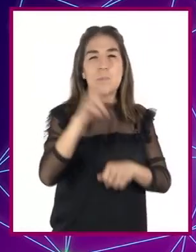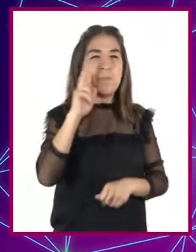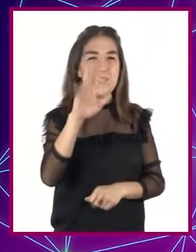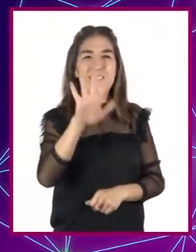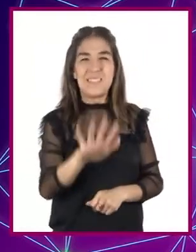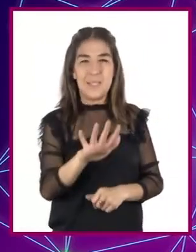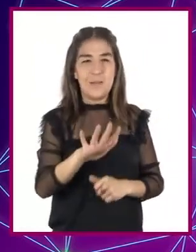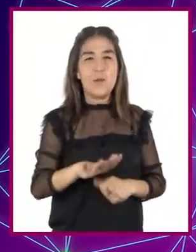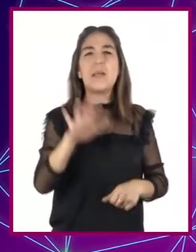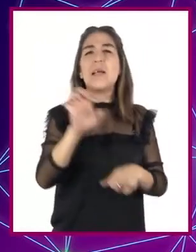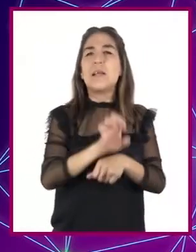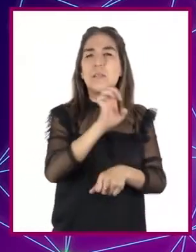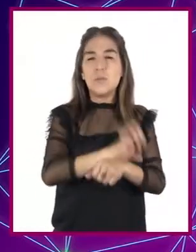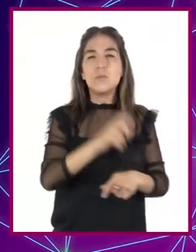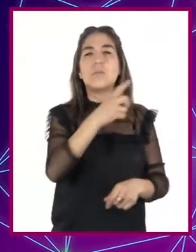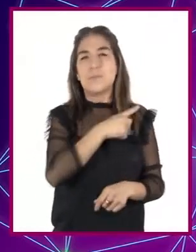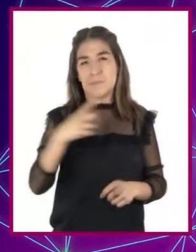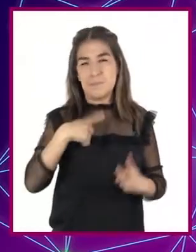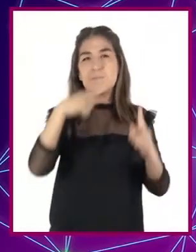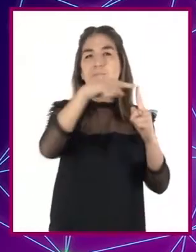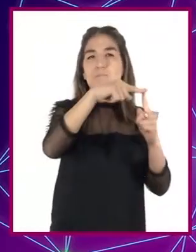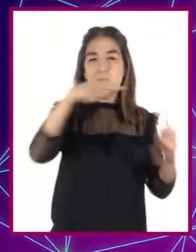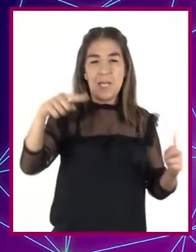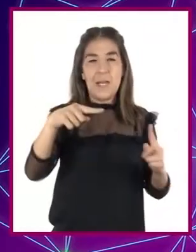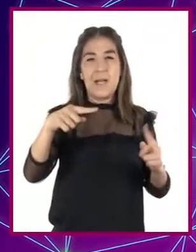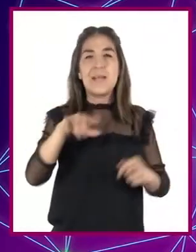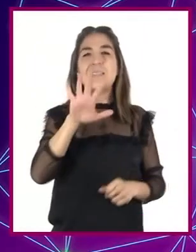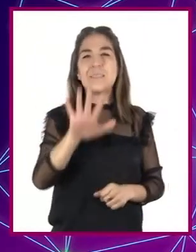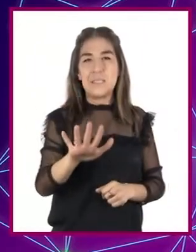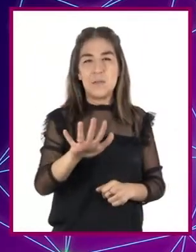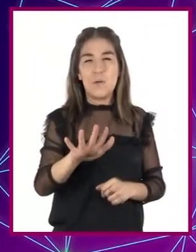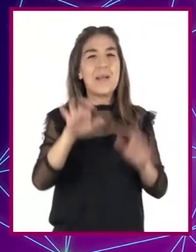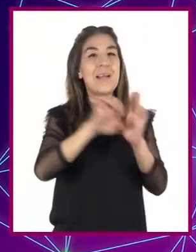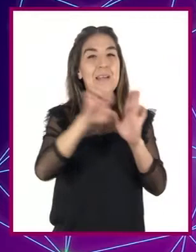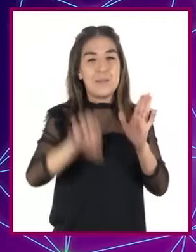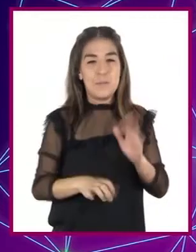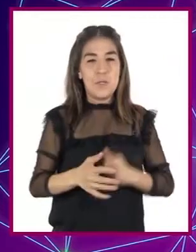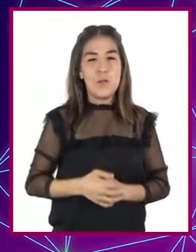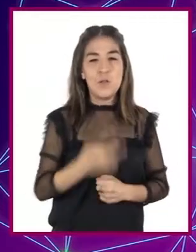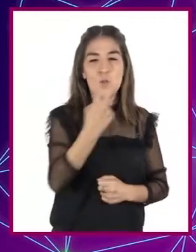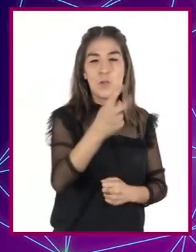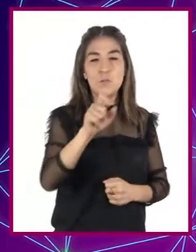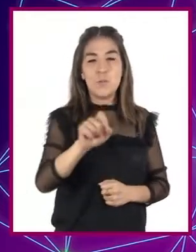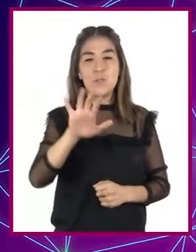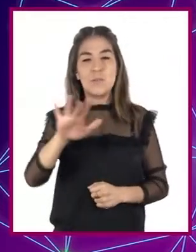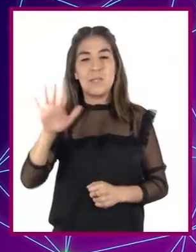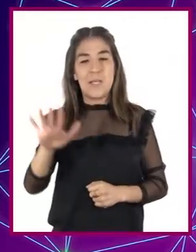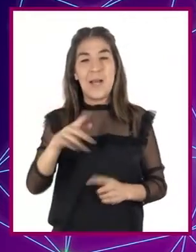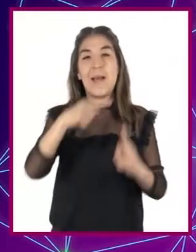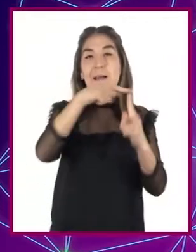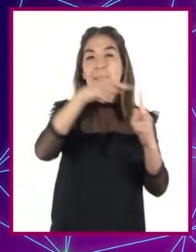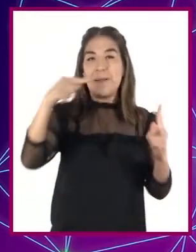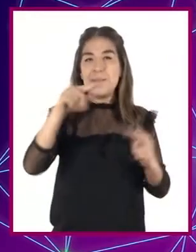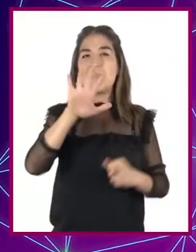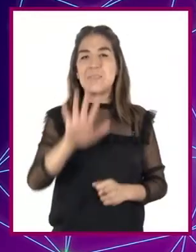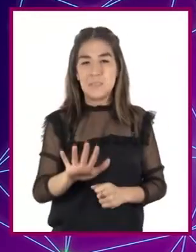intervalos. Entonces, dividimos el rango entre 5, es decir, 2.55 entre